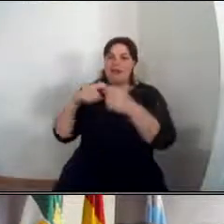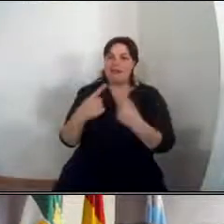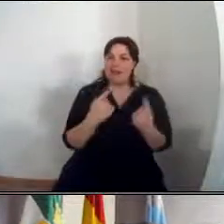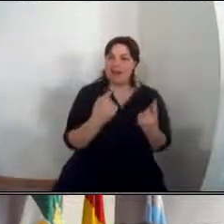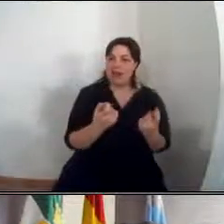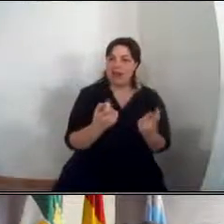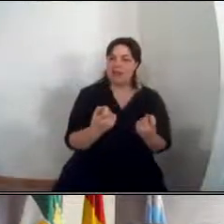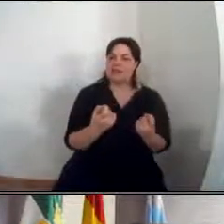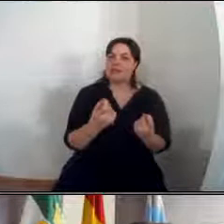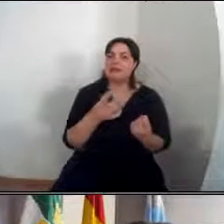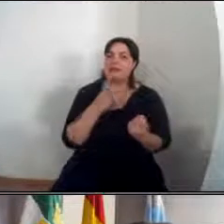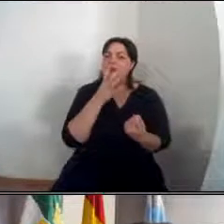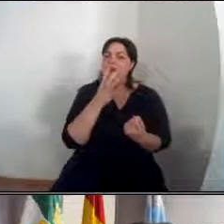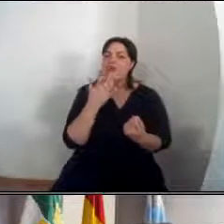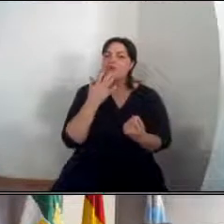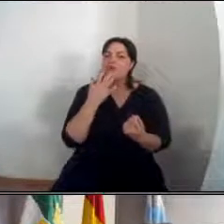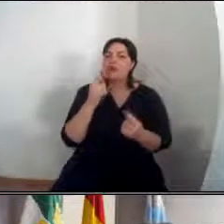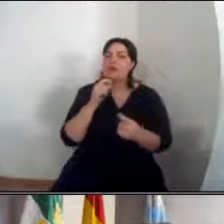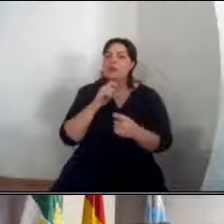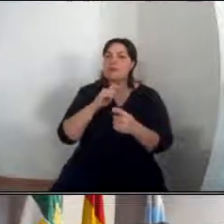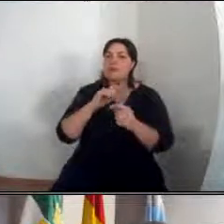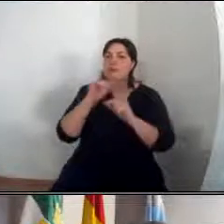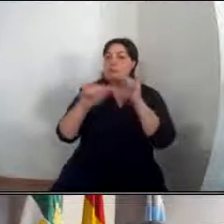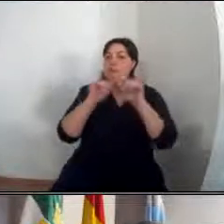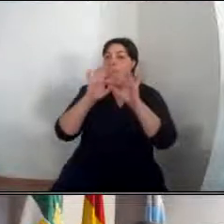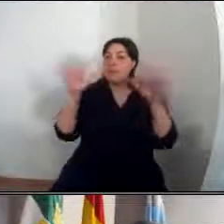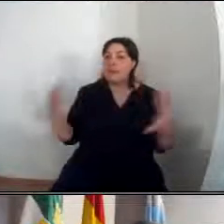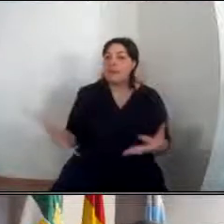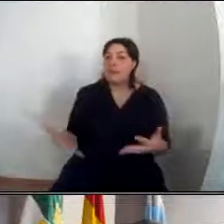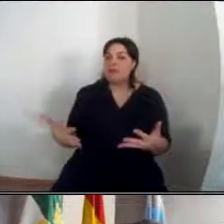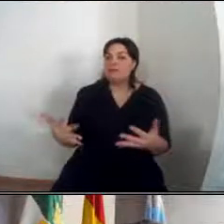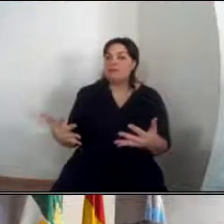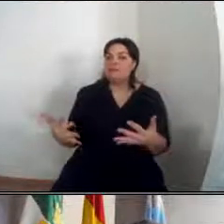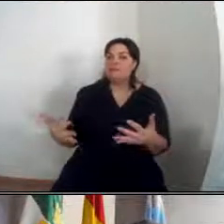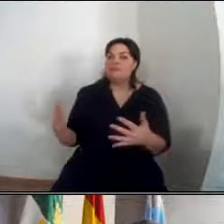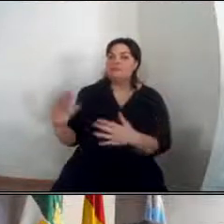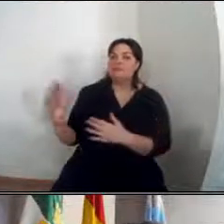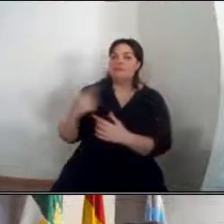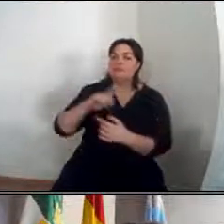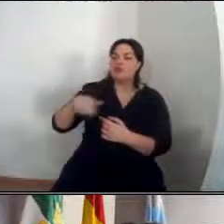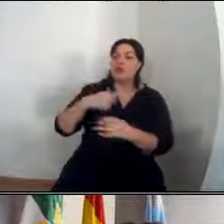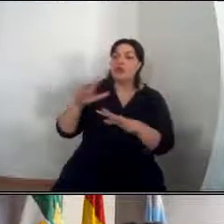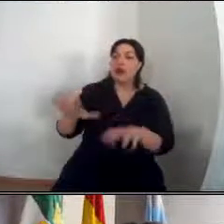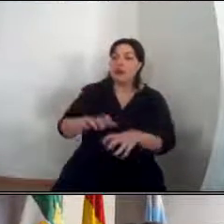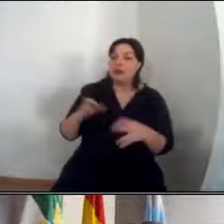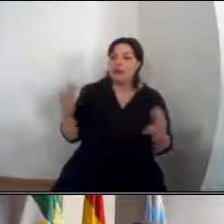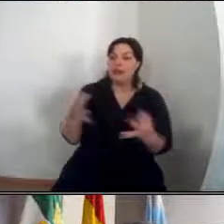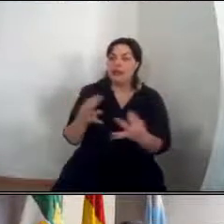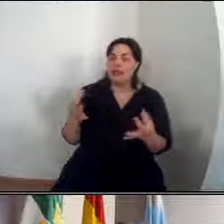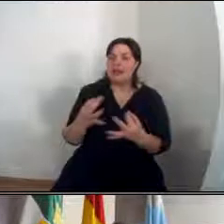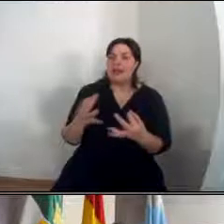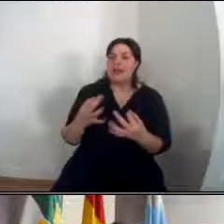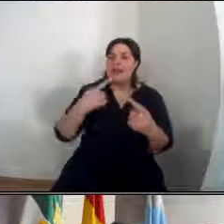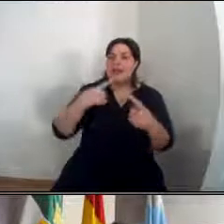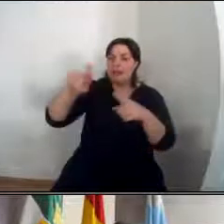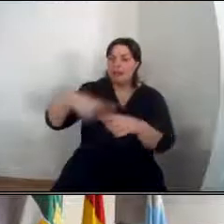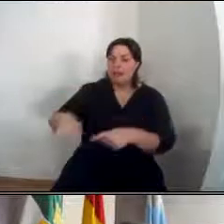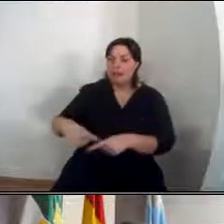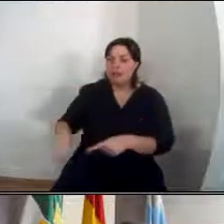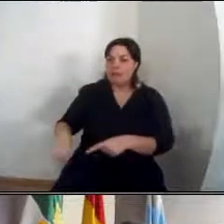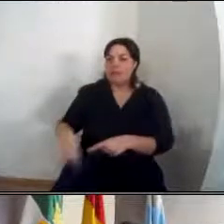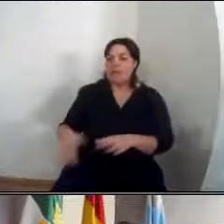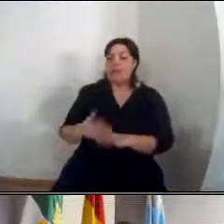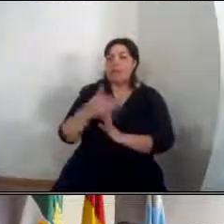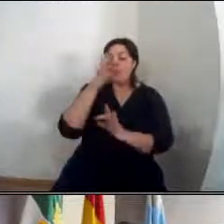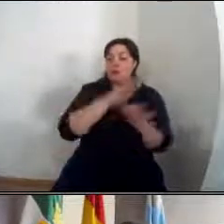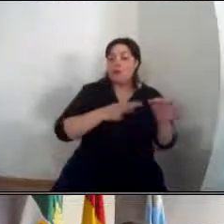nos ha enseñado esta pandemia es que la ruralidad es un dique de contención frente a la enfermedad.